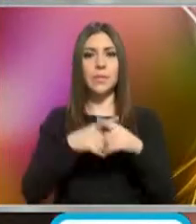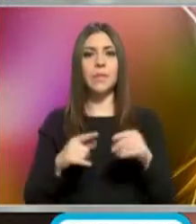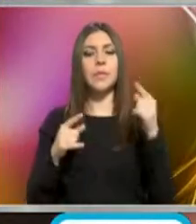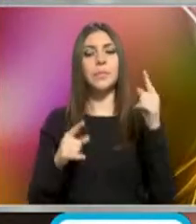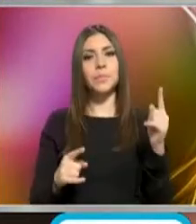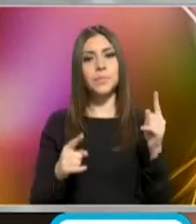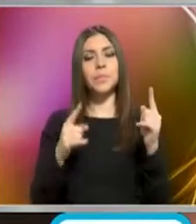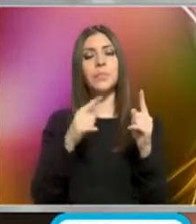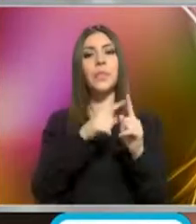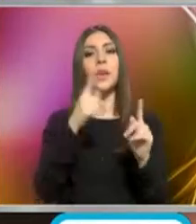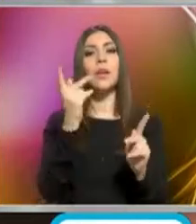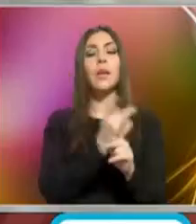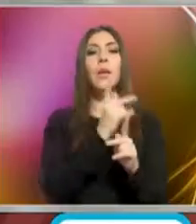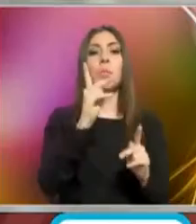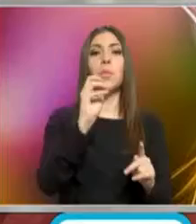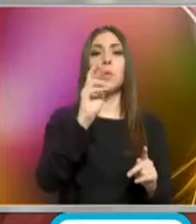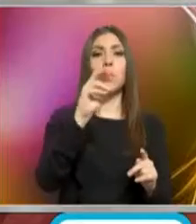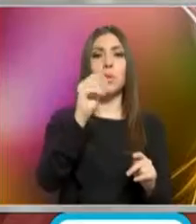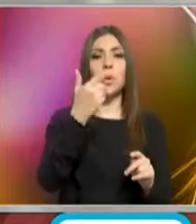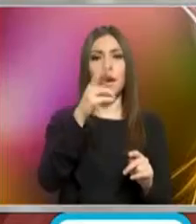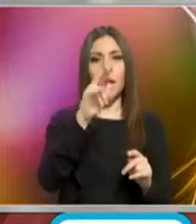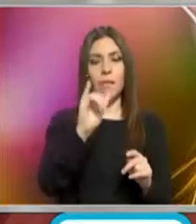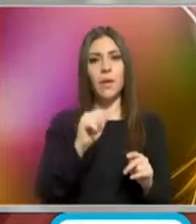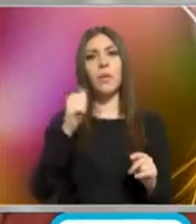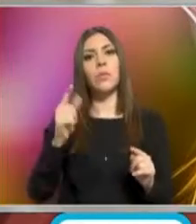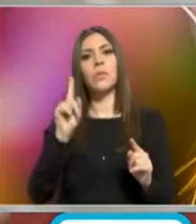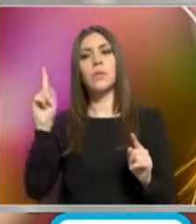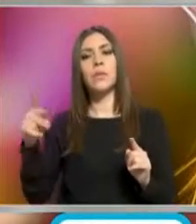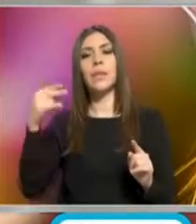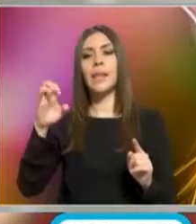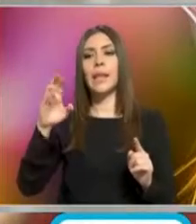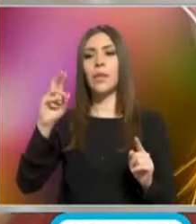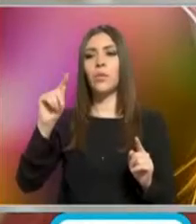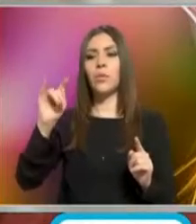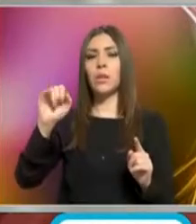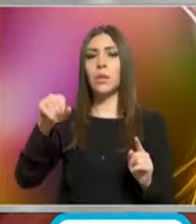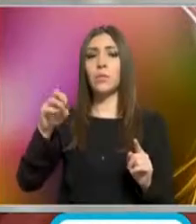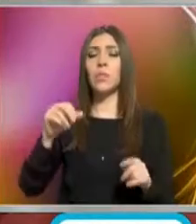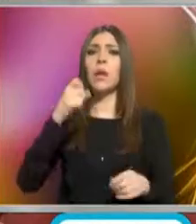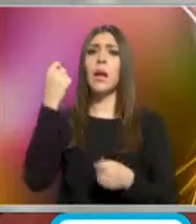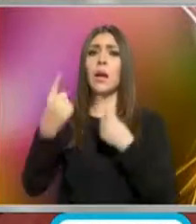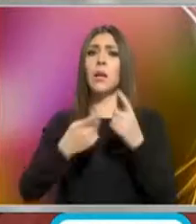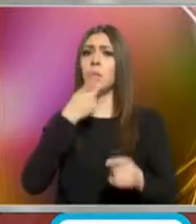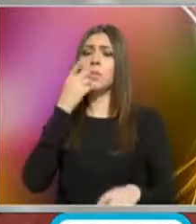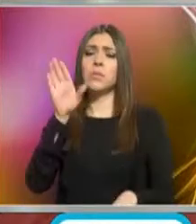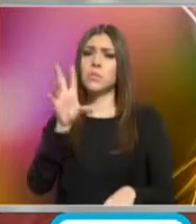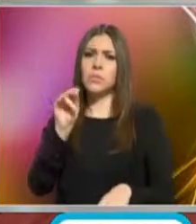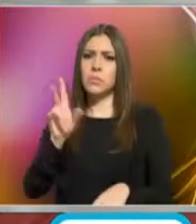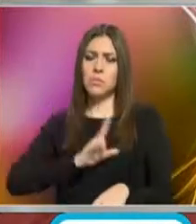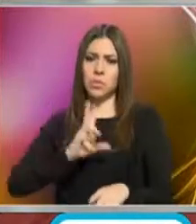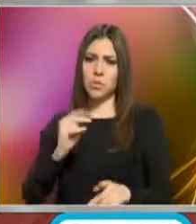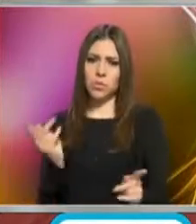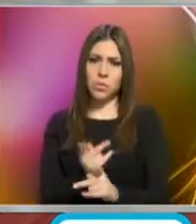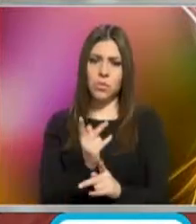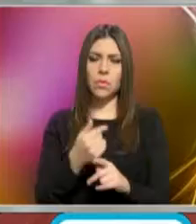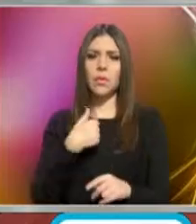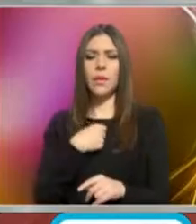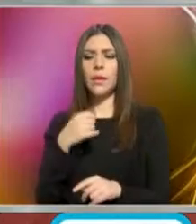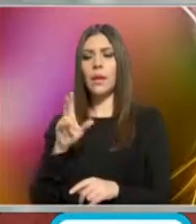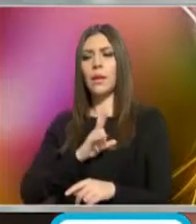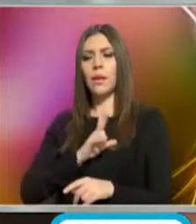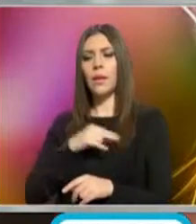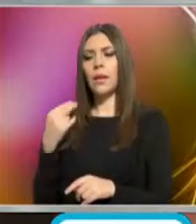pornografía. Sí. Y a veces tiene que ver incluso con lo que diga el propio creador de esto. Dice, no, lo mío no es Claro. pornográfico, es erótico porque además yo estoy contando una